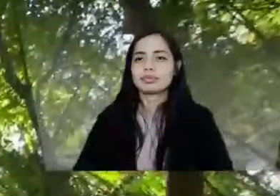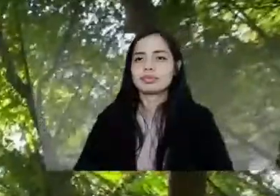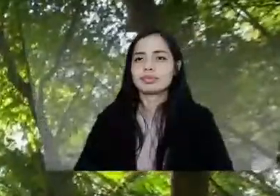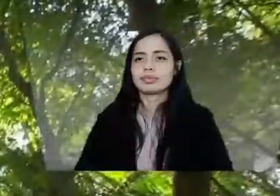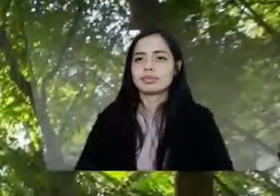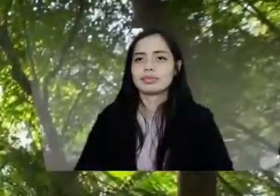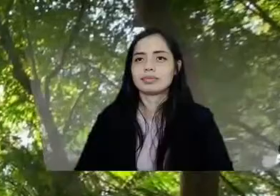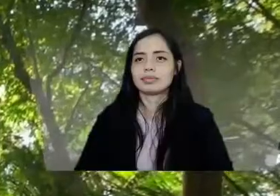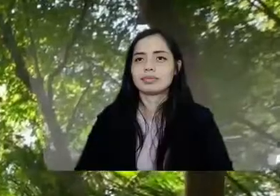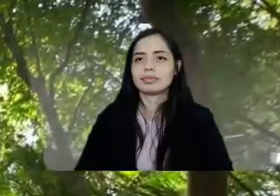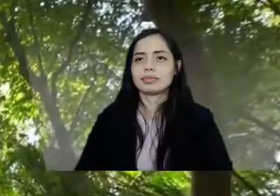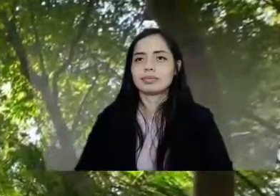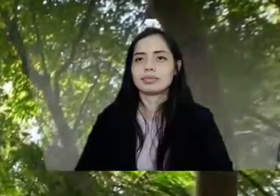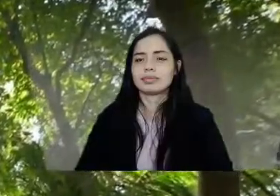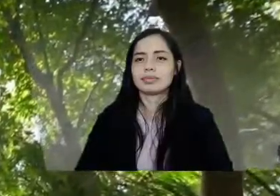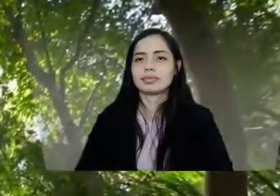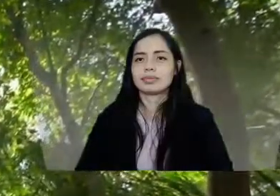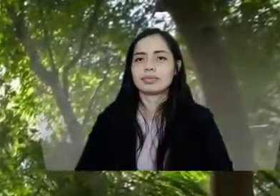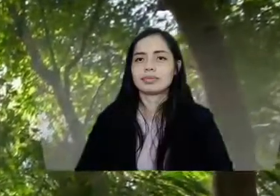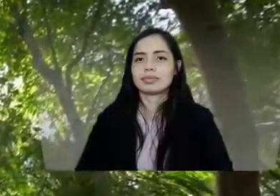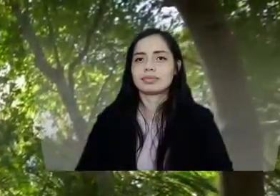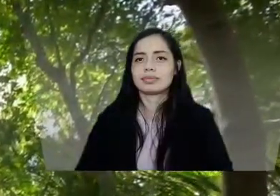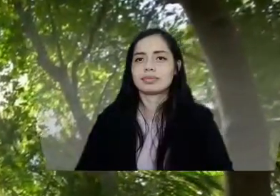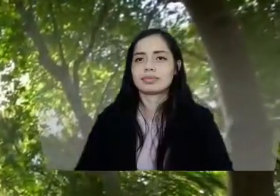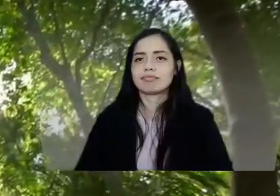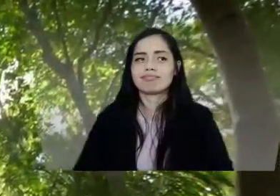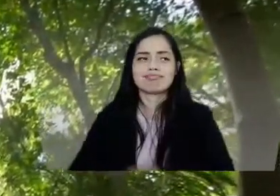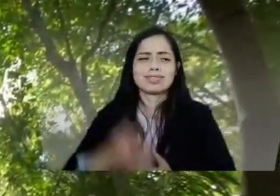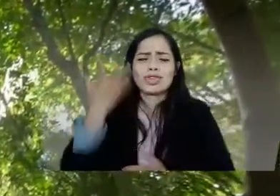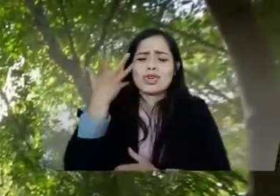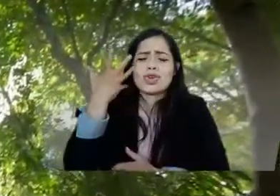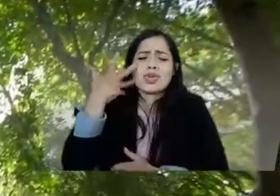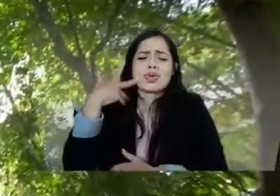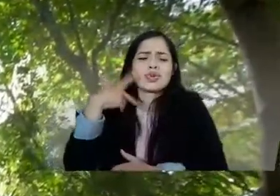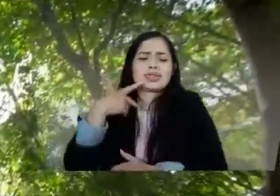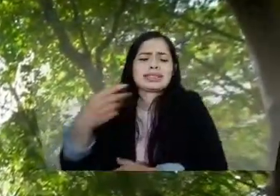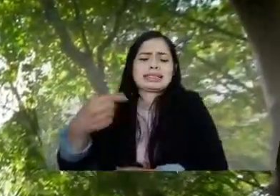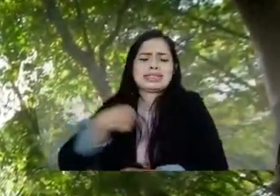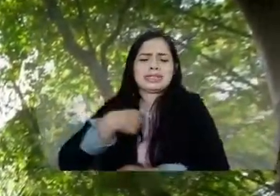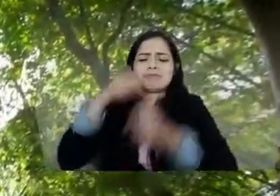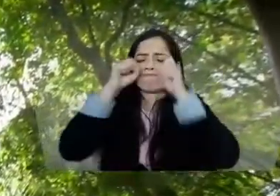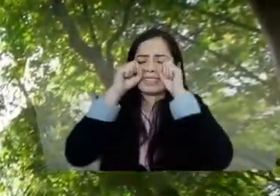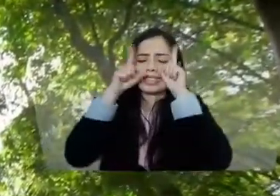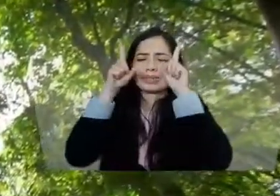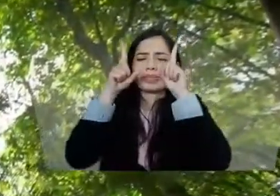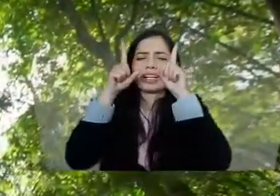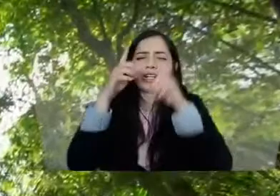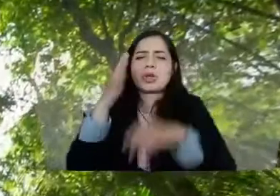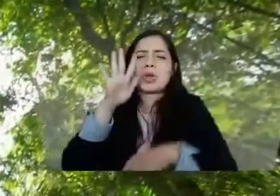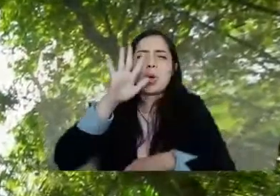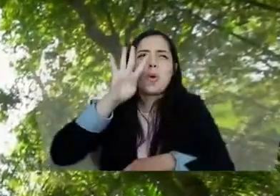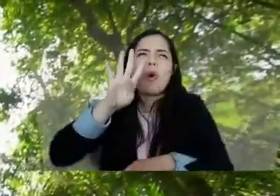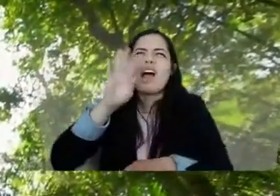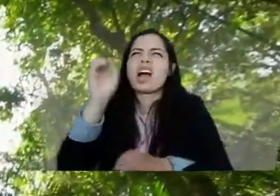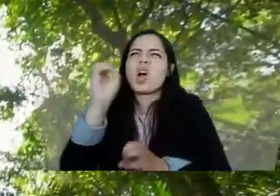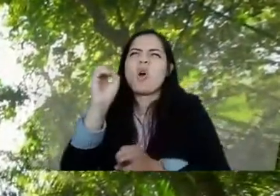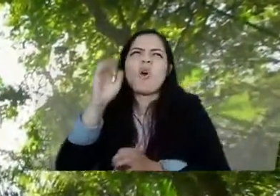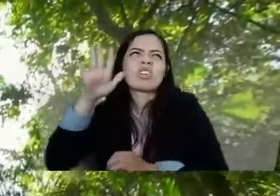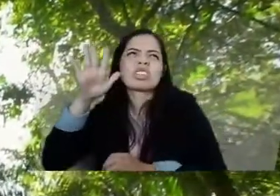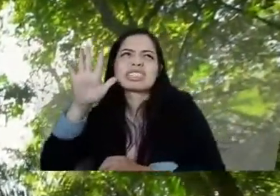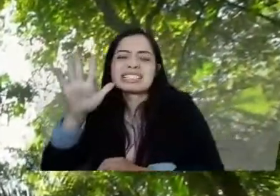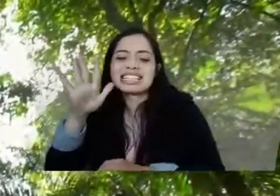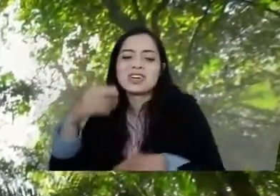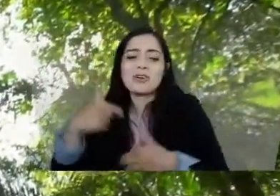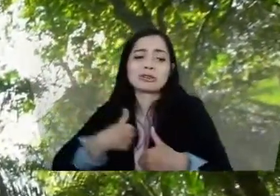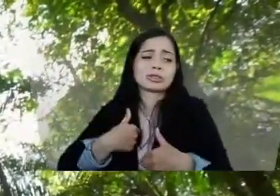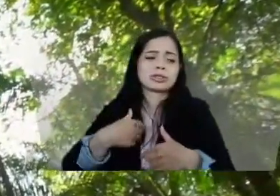Cada mañana, así sea a las 4:30 o a las 7 de la mañana, me levanto muy feliz a hacer lo que